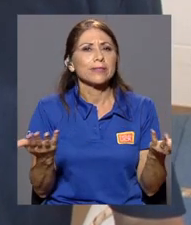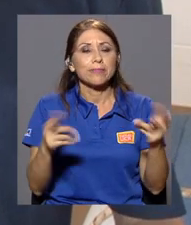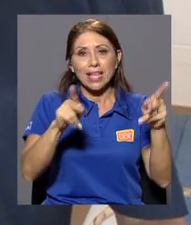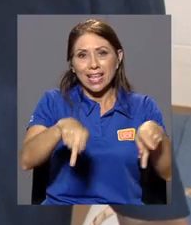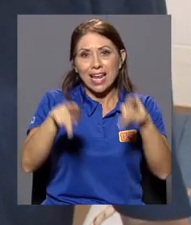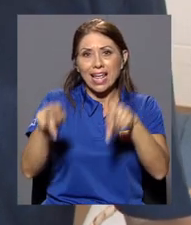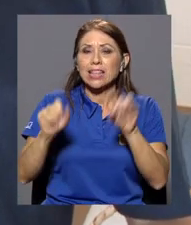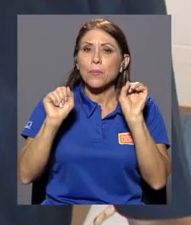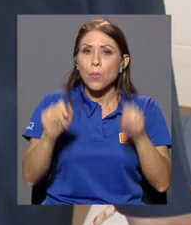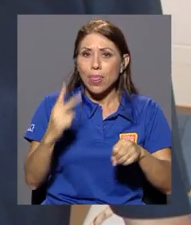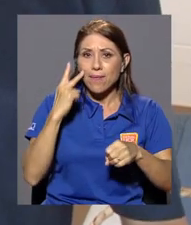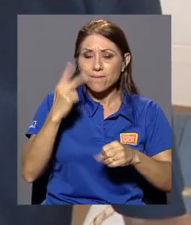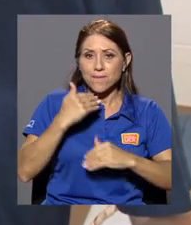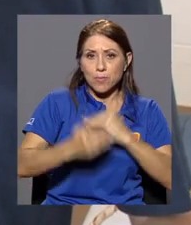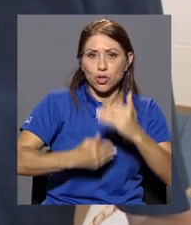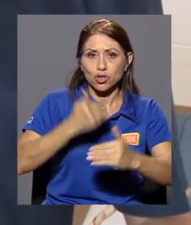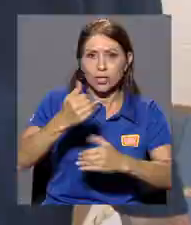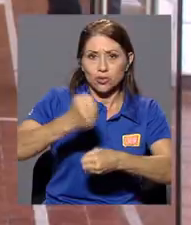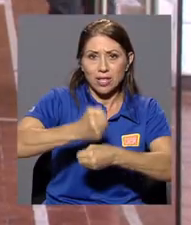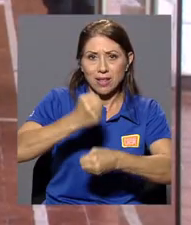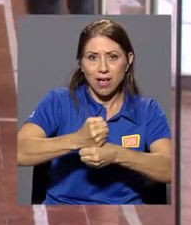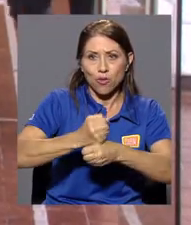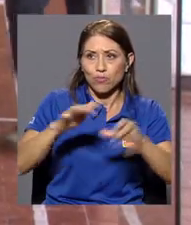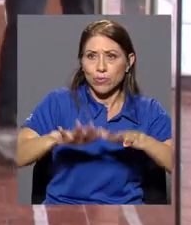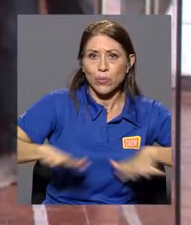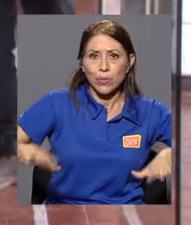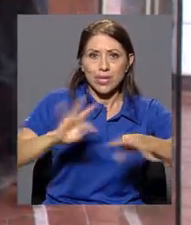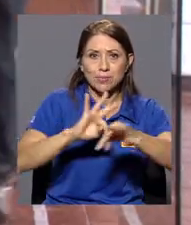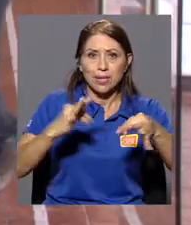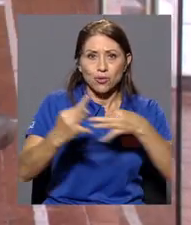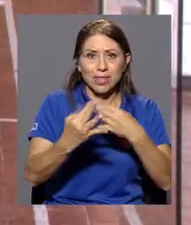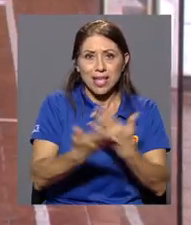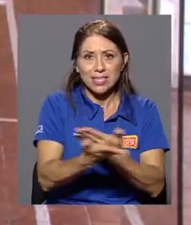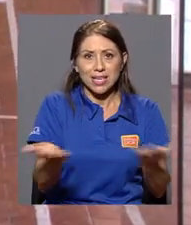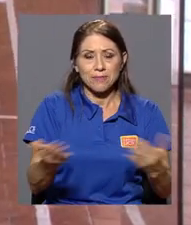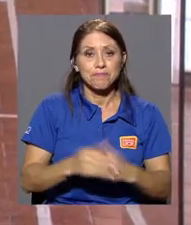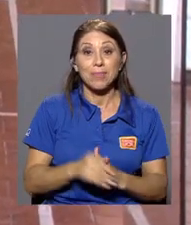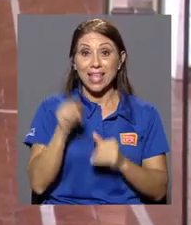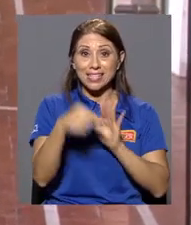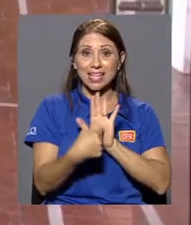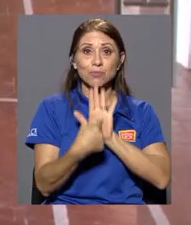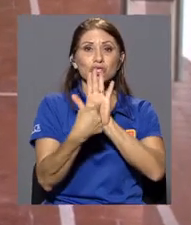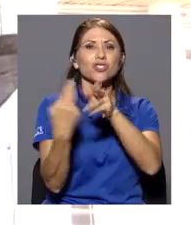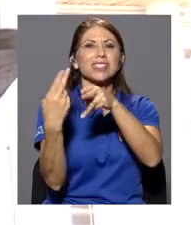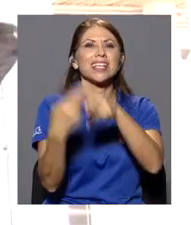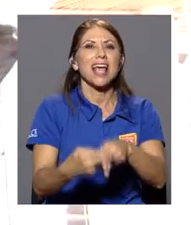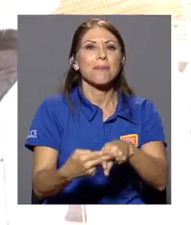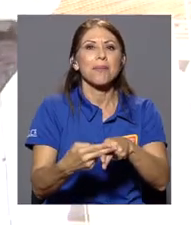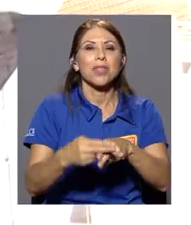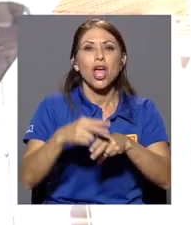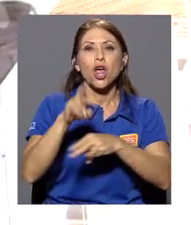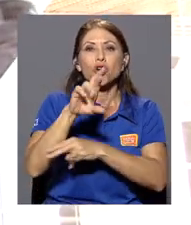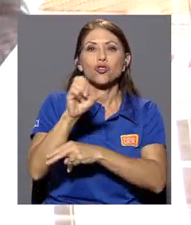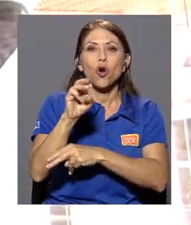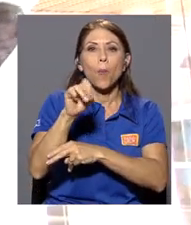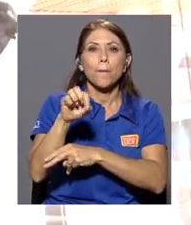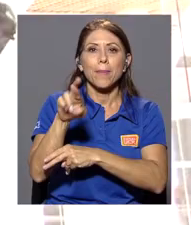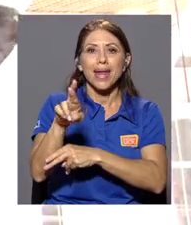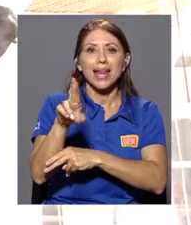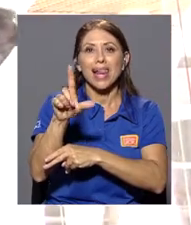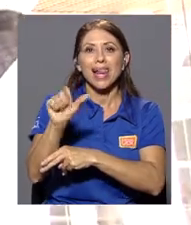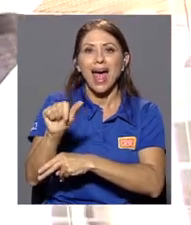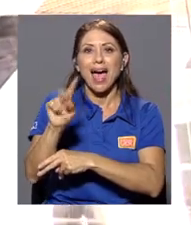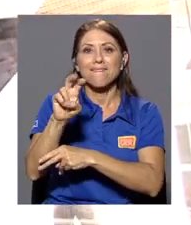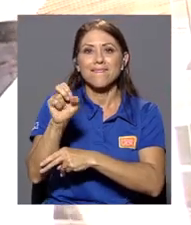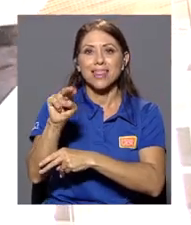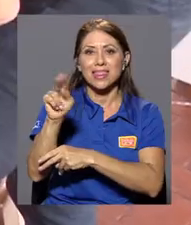gente pudiera los procesos de trabajo y el espacio de taller como tal esta exposición se llama romper la ventana donde participan